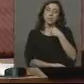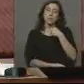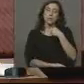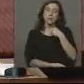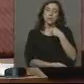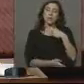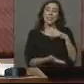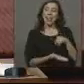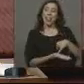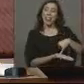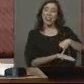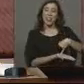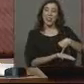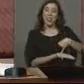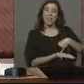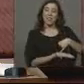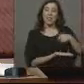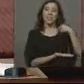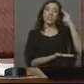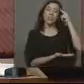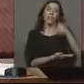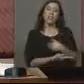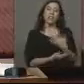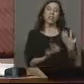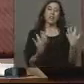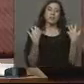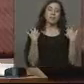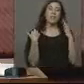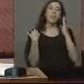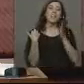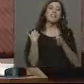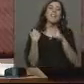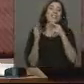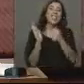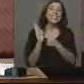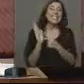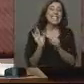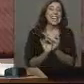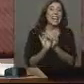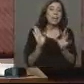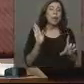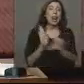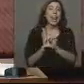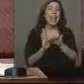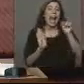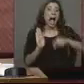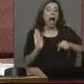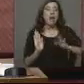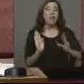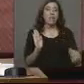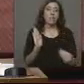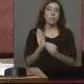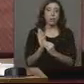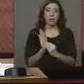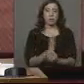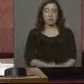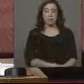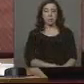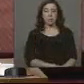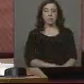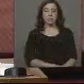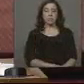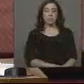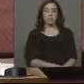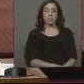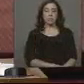grandes debilidades creo que es la delegación de facultades debera estar establecida por ley desde ya ahora bien señor